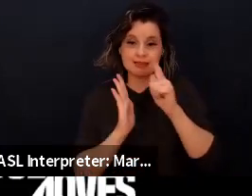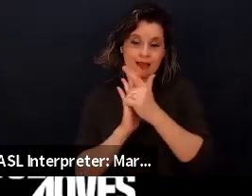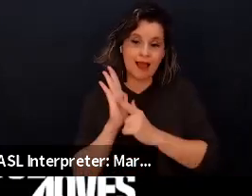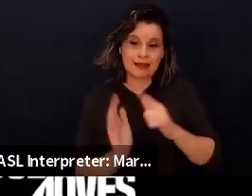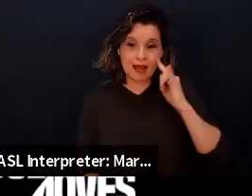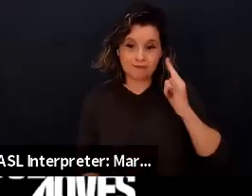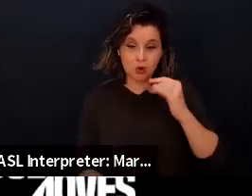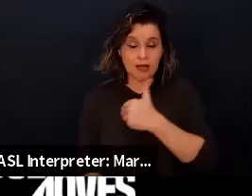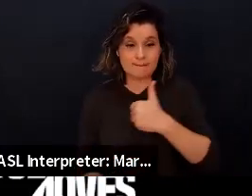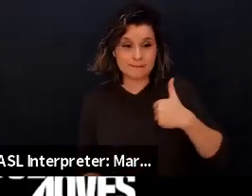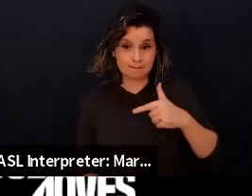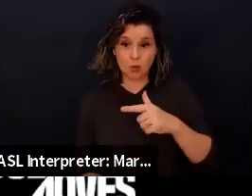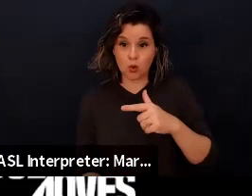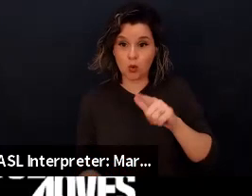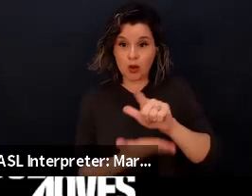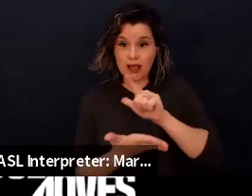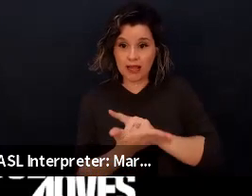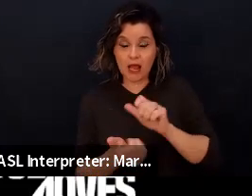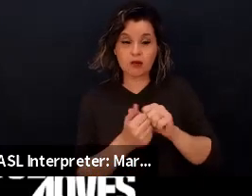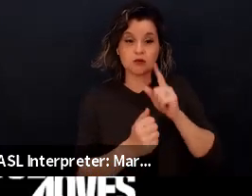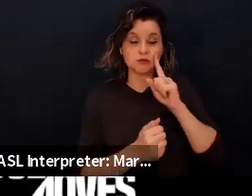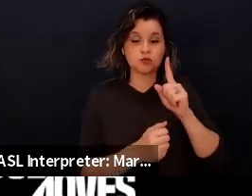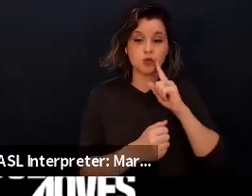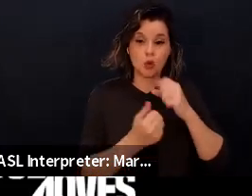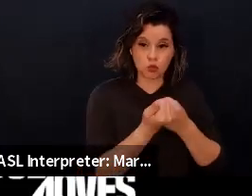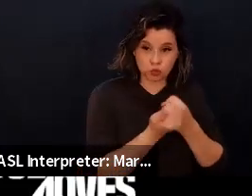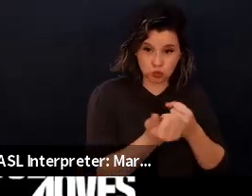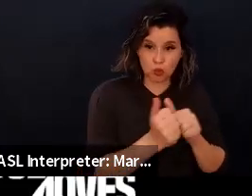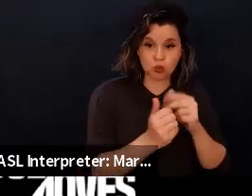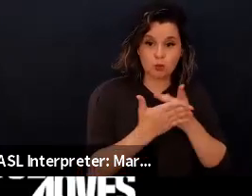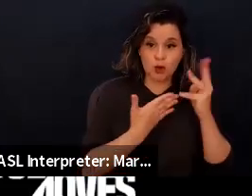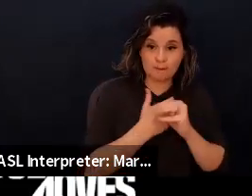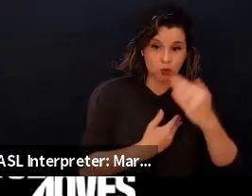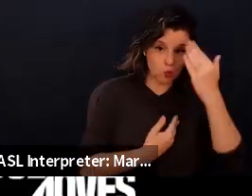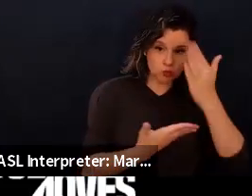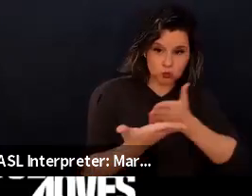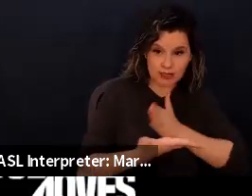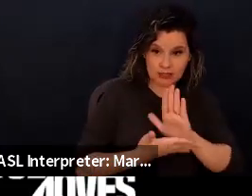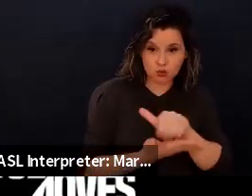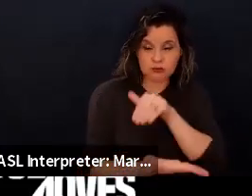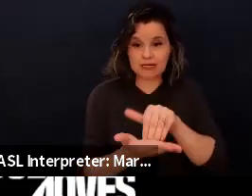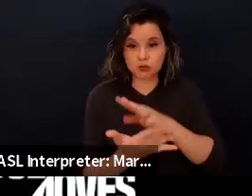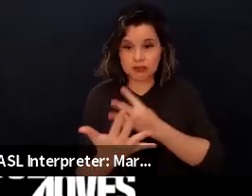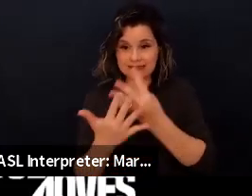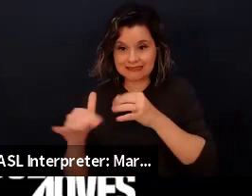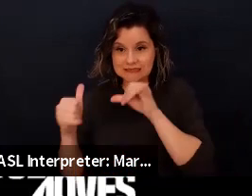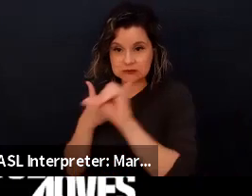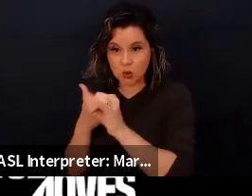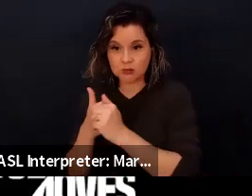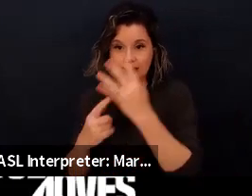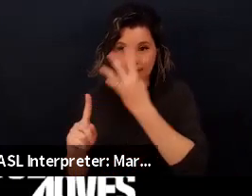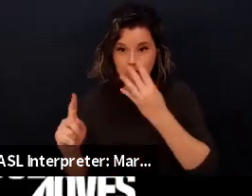Como miembro legal, cofundó los programas Conoce tus derechos en los centros de detención de